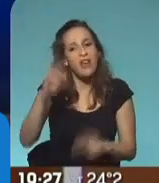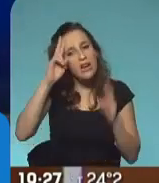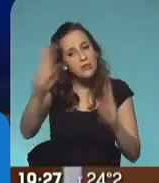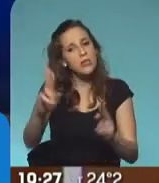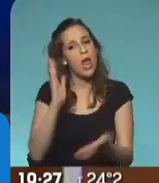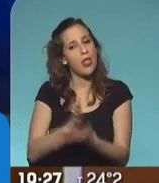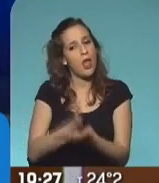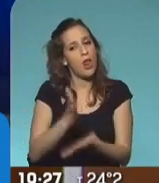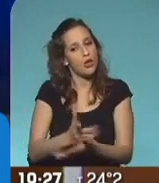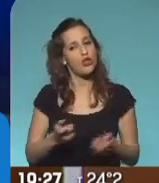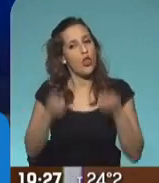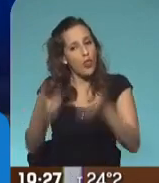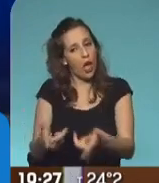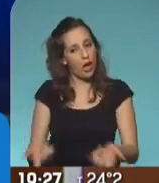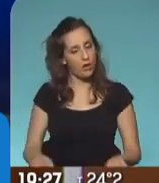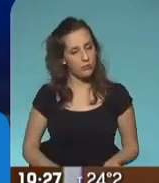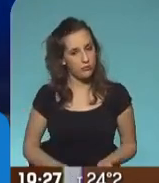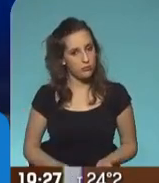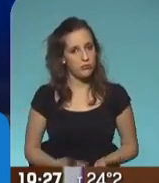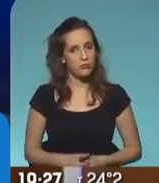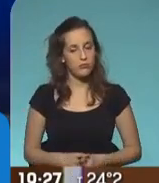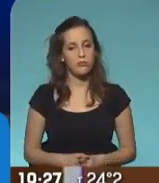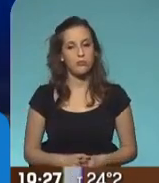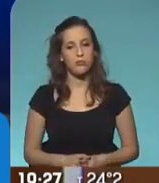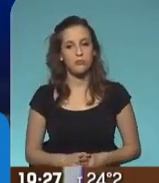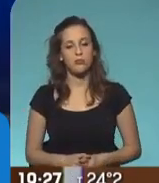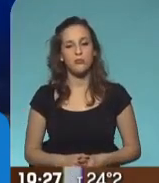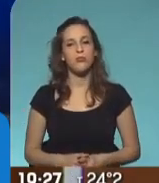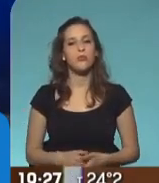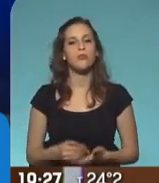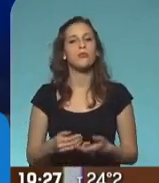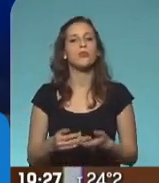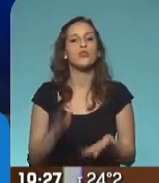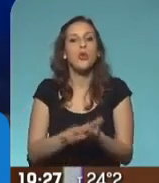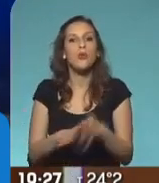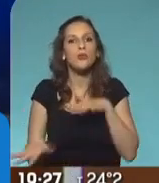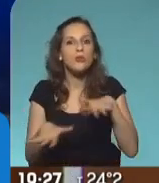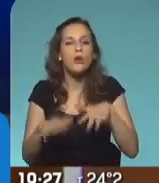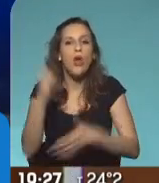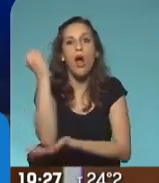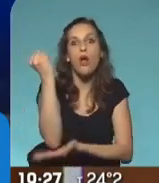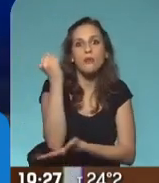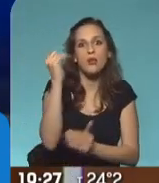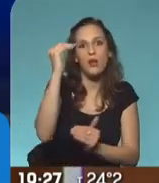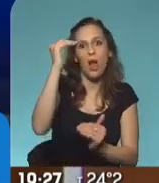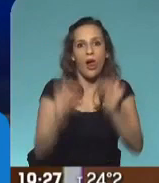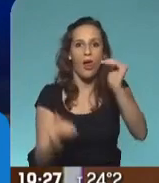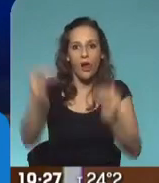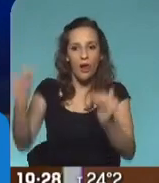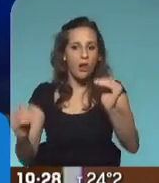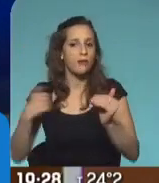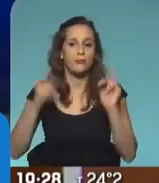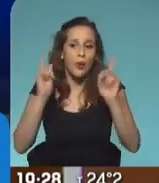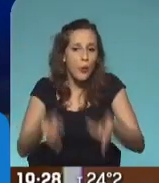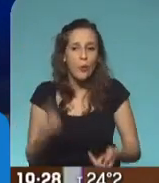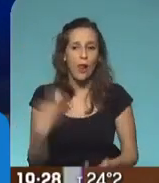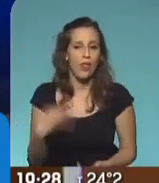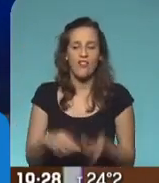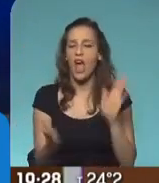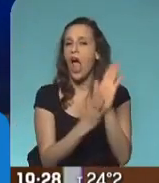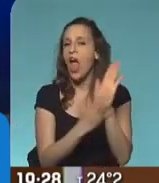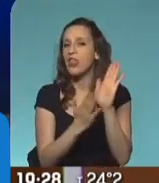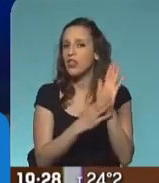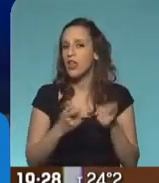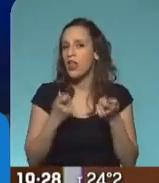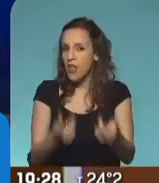crisis ante las situaciones de emergencia económica o los vaivenes económicos que viven nuestros países. Creo que hay